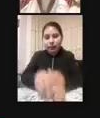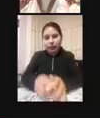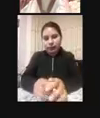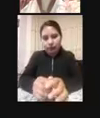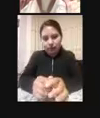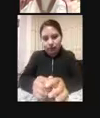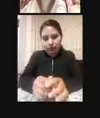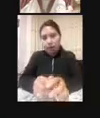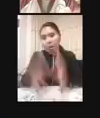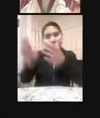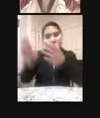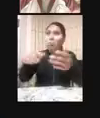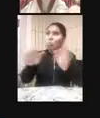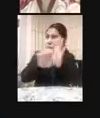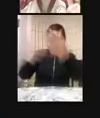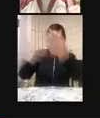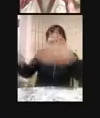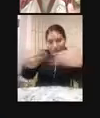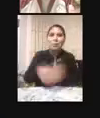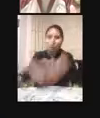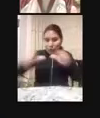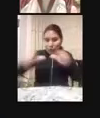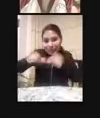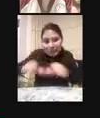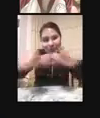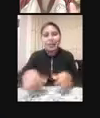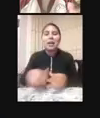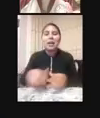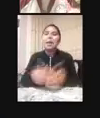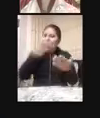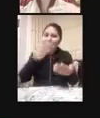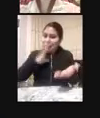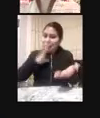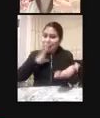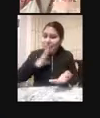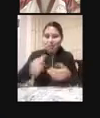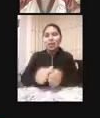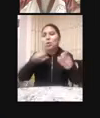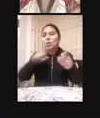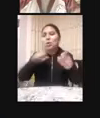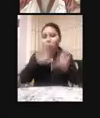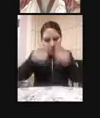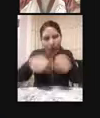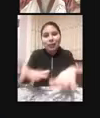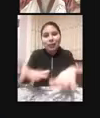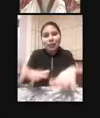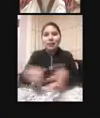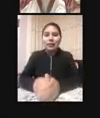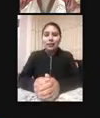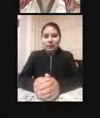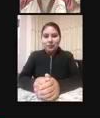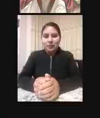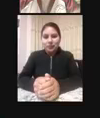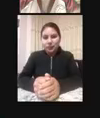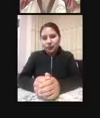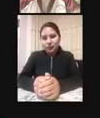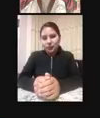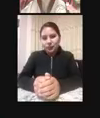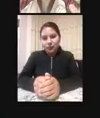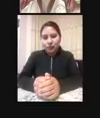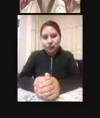vamos, sigue adelante, lo has hecho muy bien, ¿no? Es importante la expresión que nosotros también ponemos